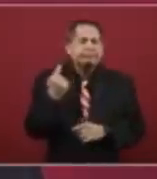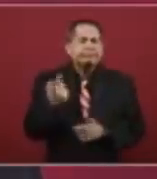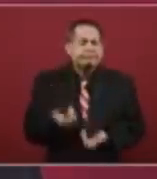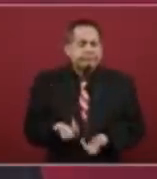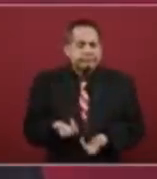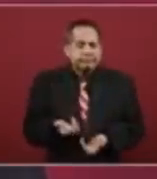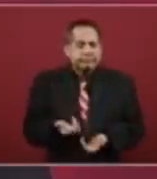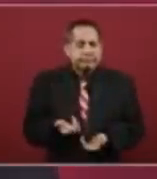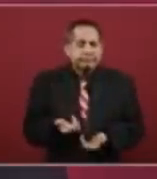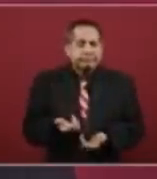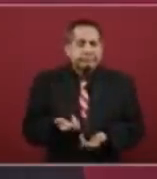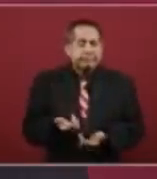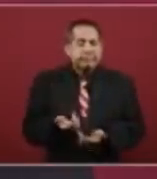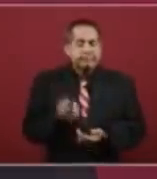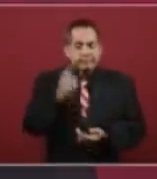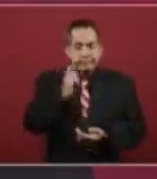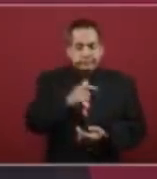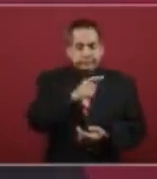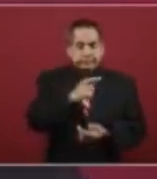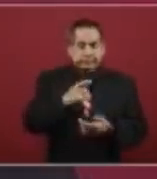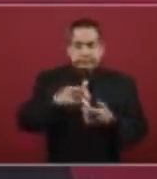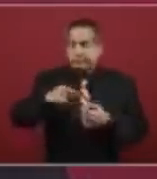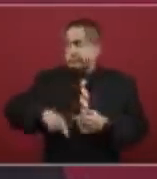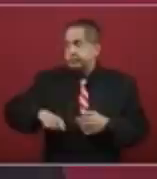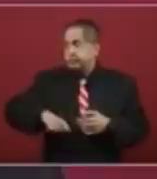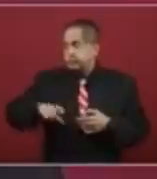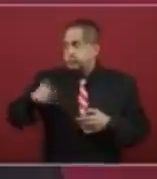que haya inversión